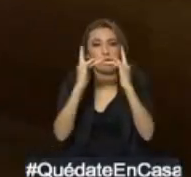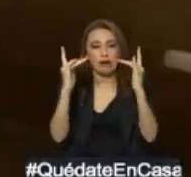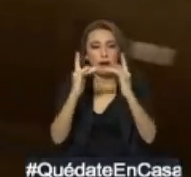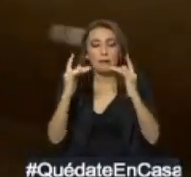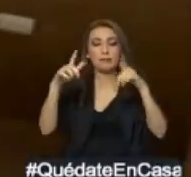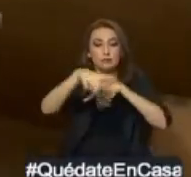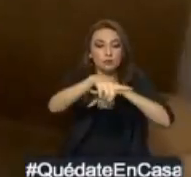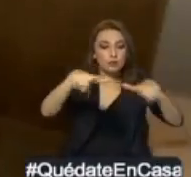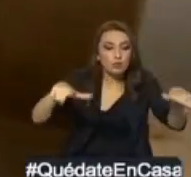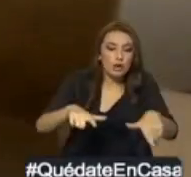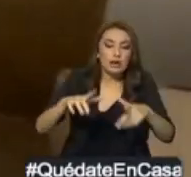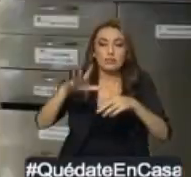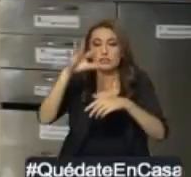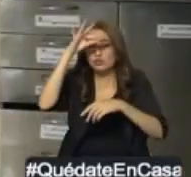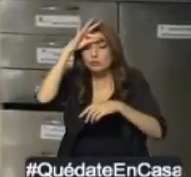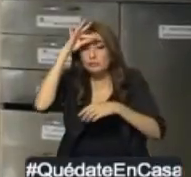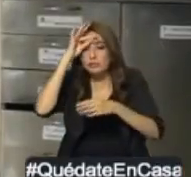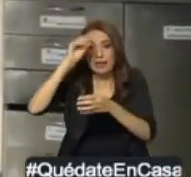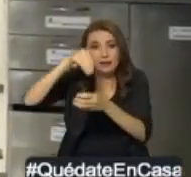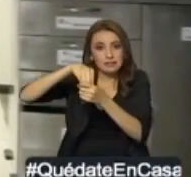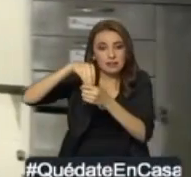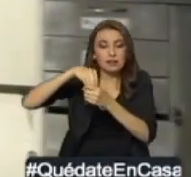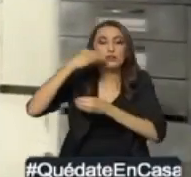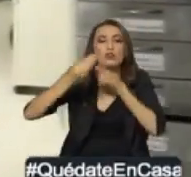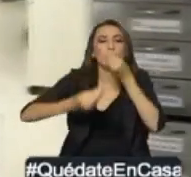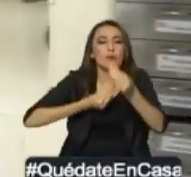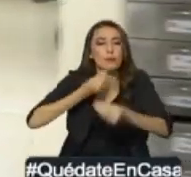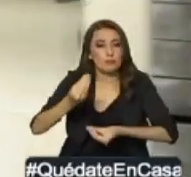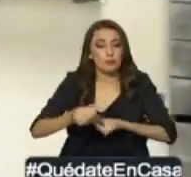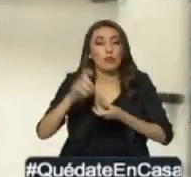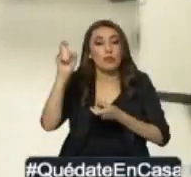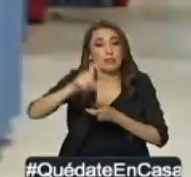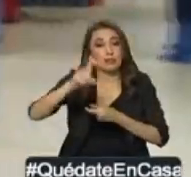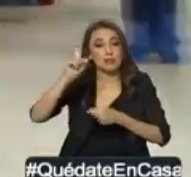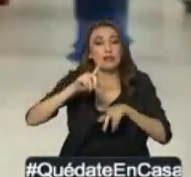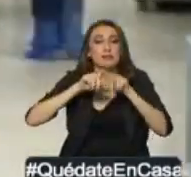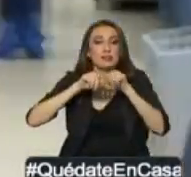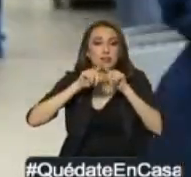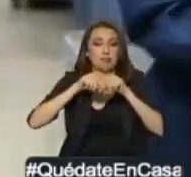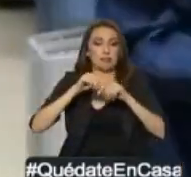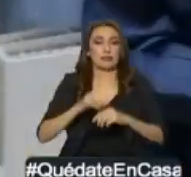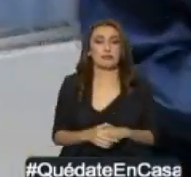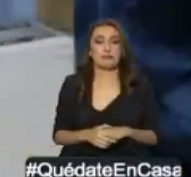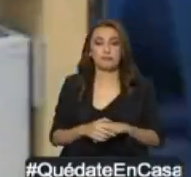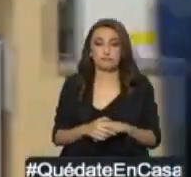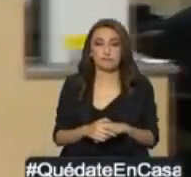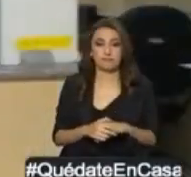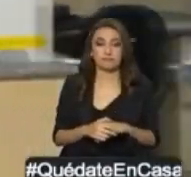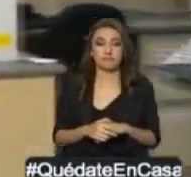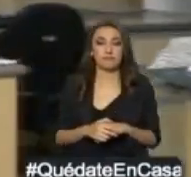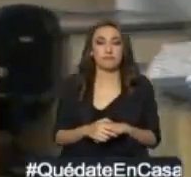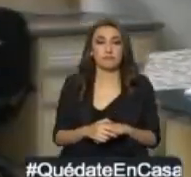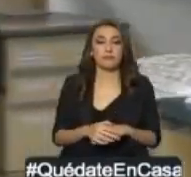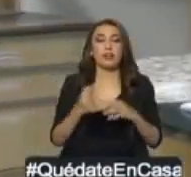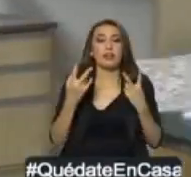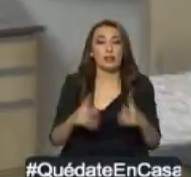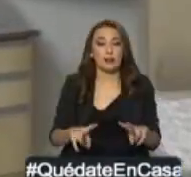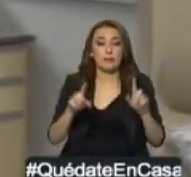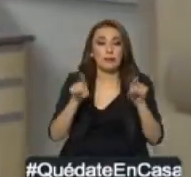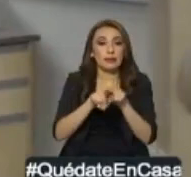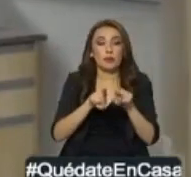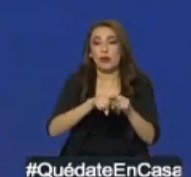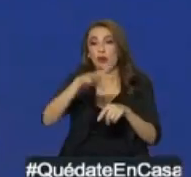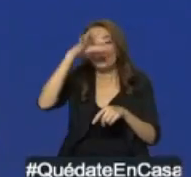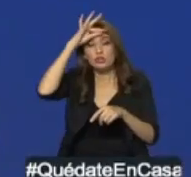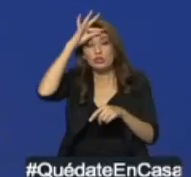que se van adecuando de acuerdo a las necesidades de cada hospital y de cada ciudad hemos segmentado los